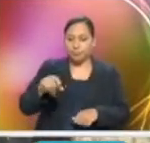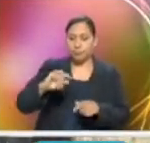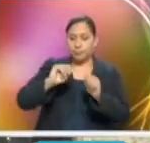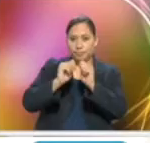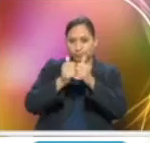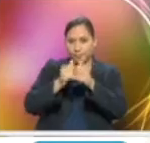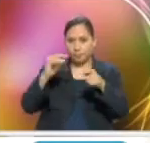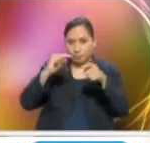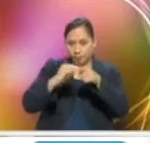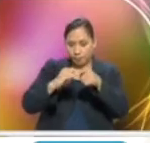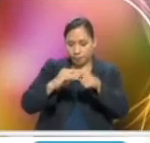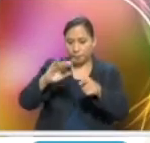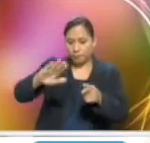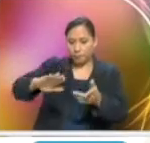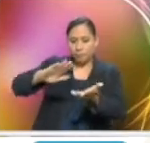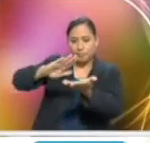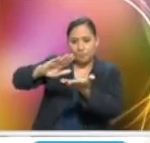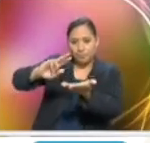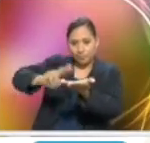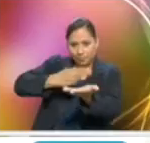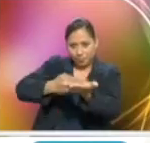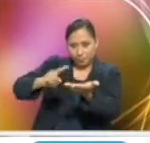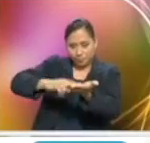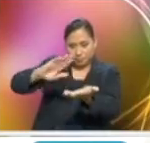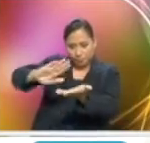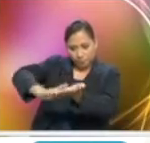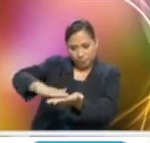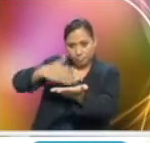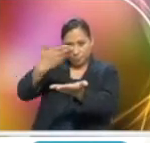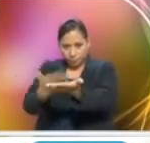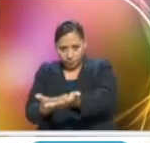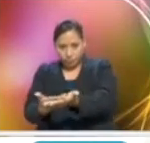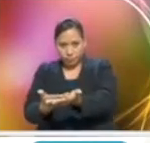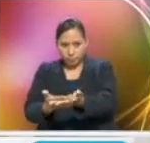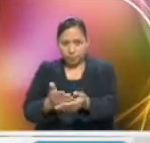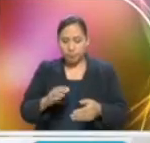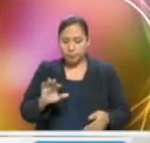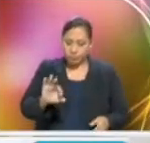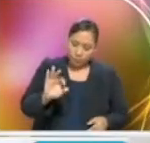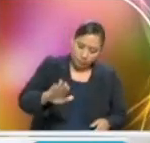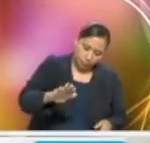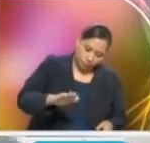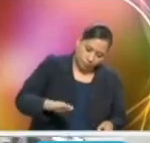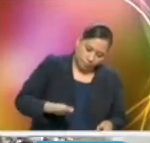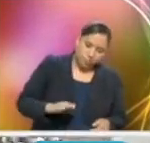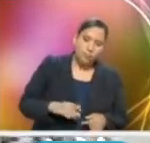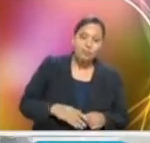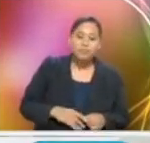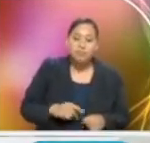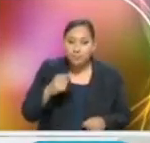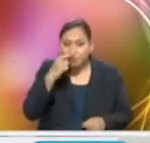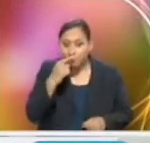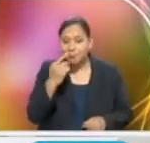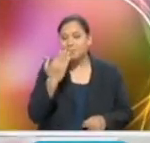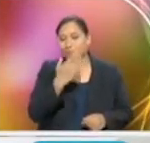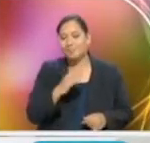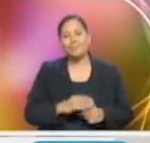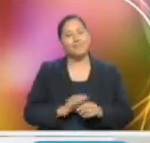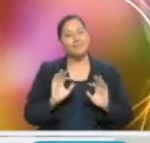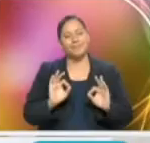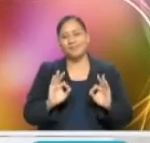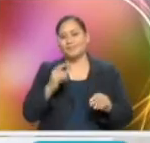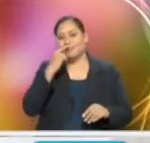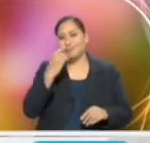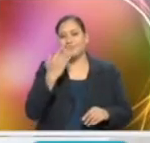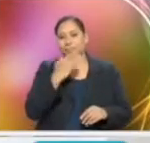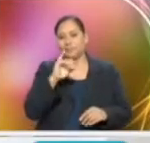con la mantequilla, que se dore también un poquito, ¿sí? Agarra el Ay, saborcito. mira, ¿Qué tal? claro. ¿Qué tal? Y huele. Sí, la mantequilla híjole, es huele